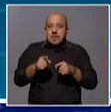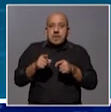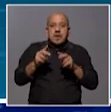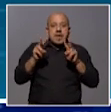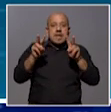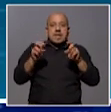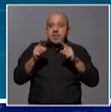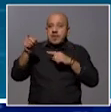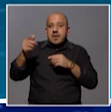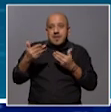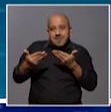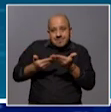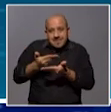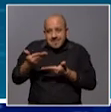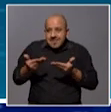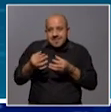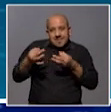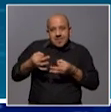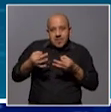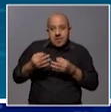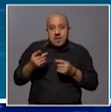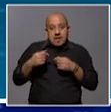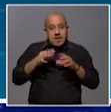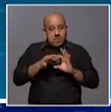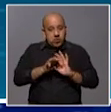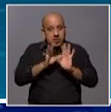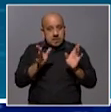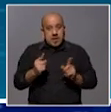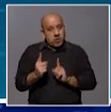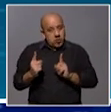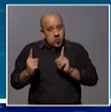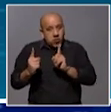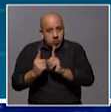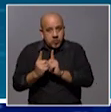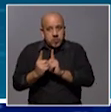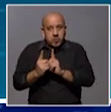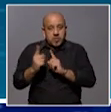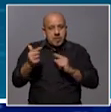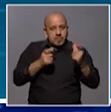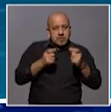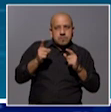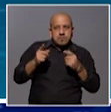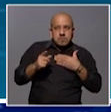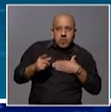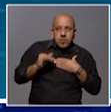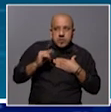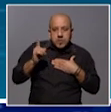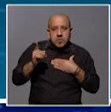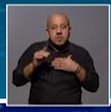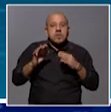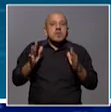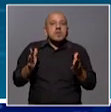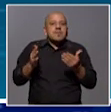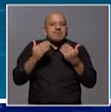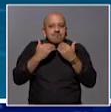se vienen acortando en todas las democracias eso es producto de la influencia de factores exógenos